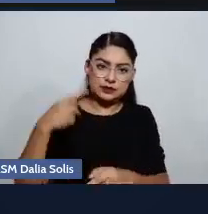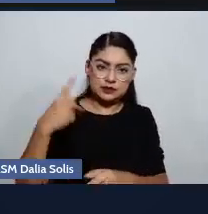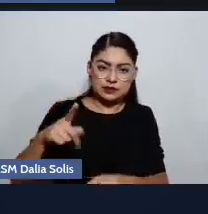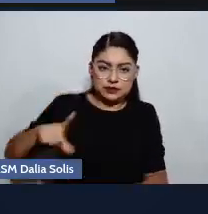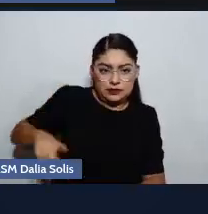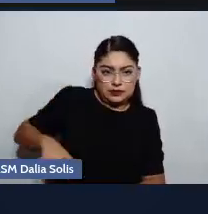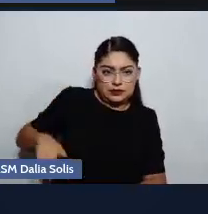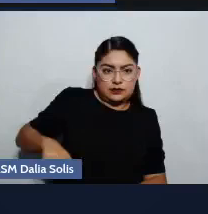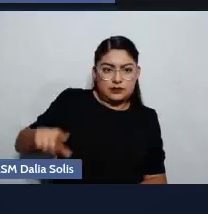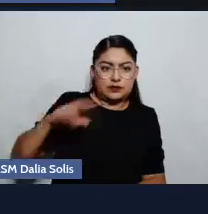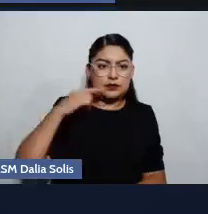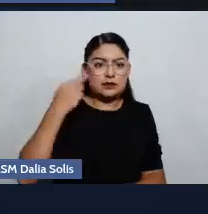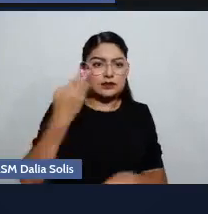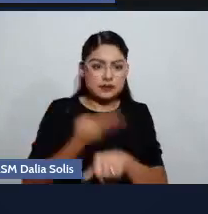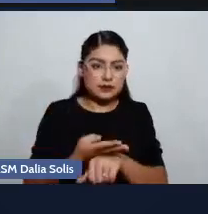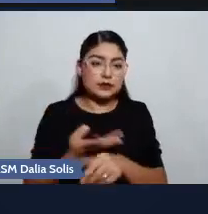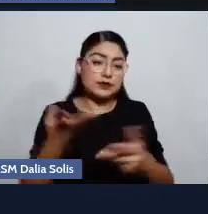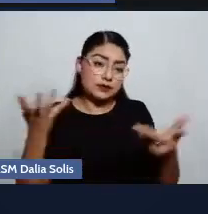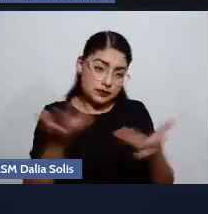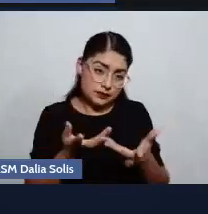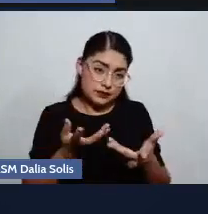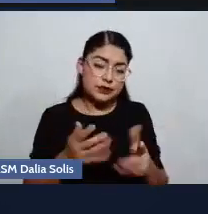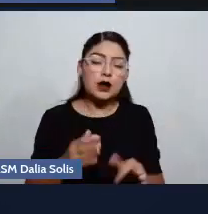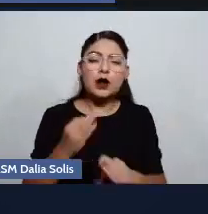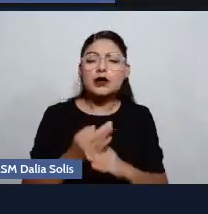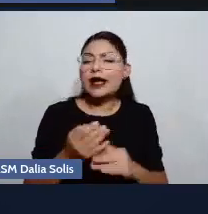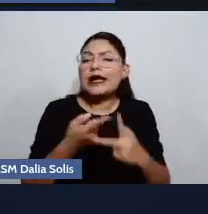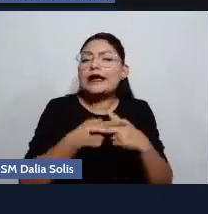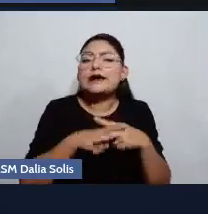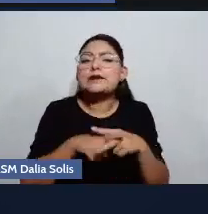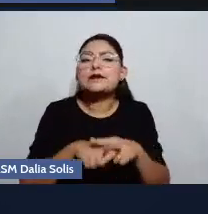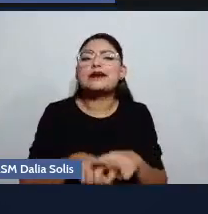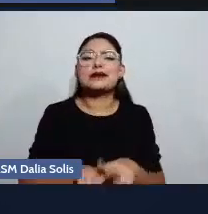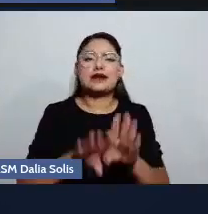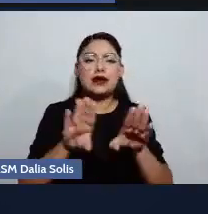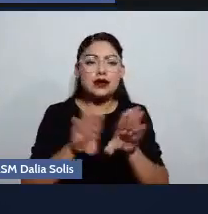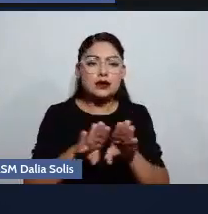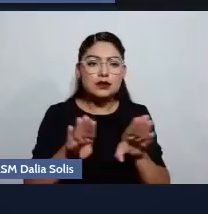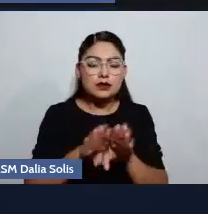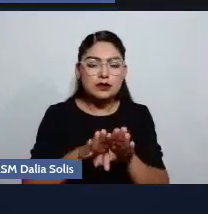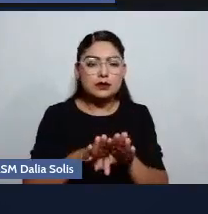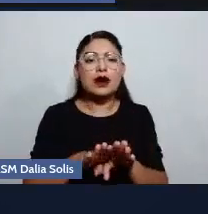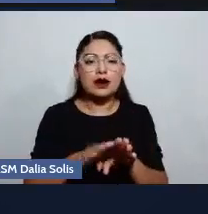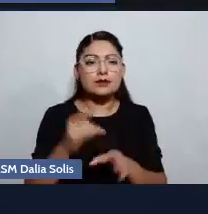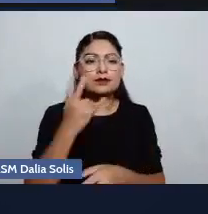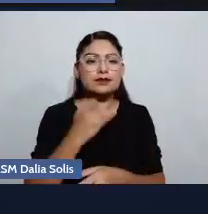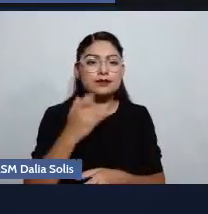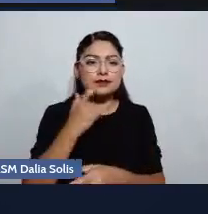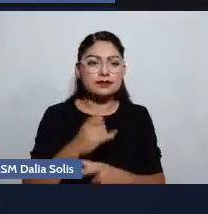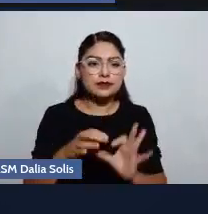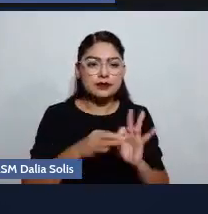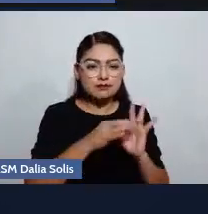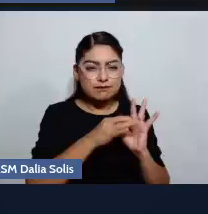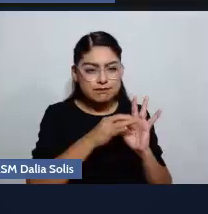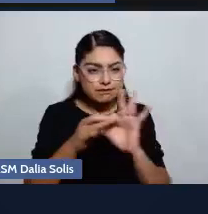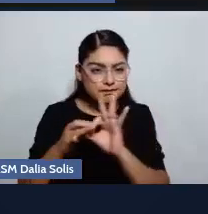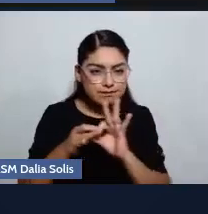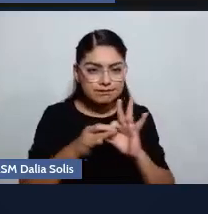el primer paso que se está dando ahorita, pues justo es como intentar unificar todas